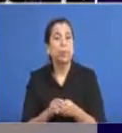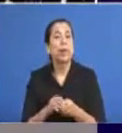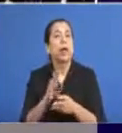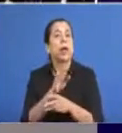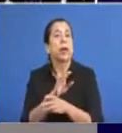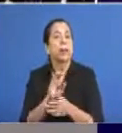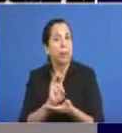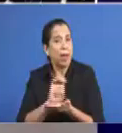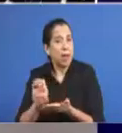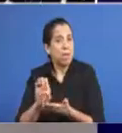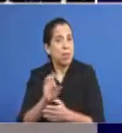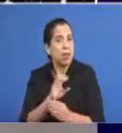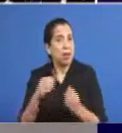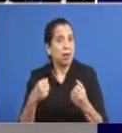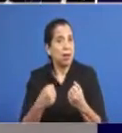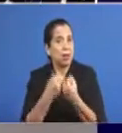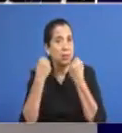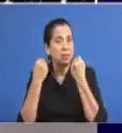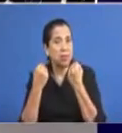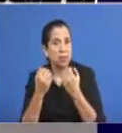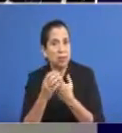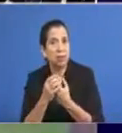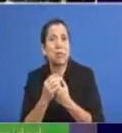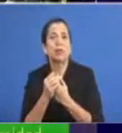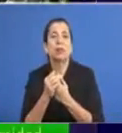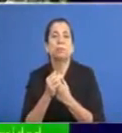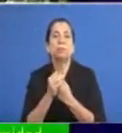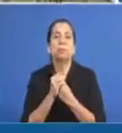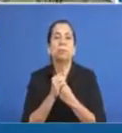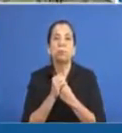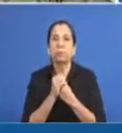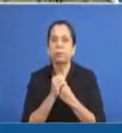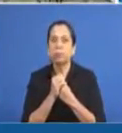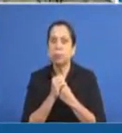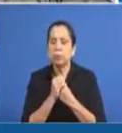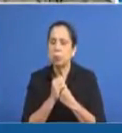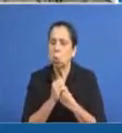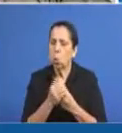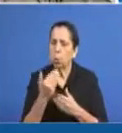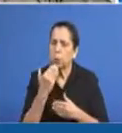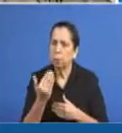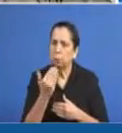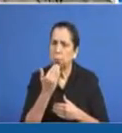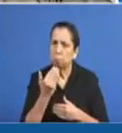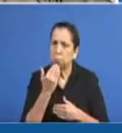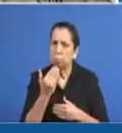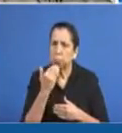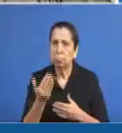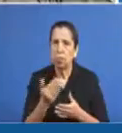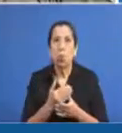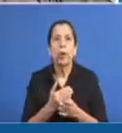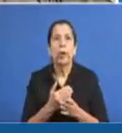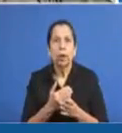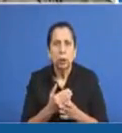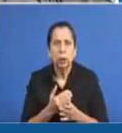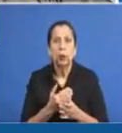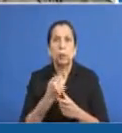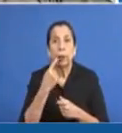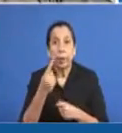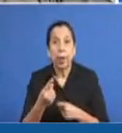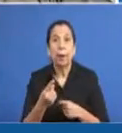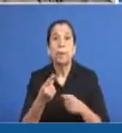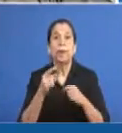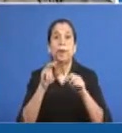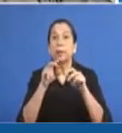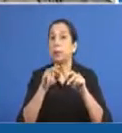en la parte de conservación para mantener nuestra biodiversidad. Nos parece interesante porque realmente se ha visto que las